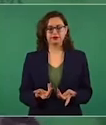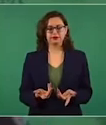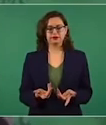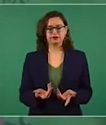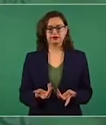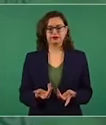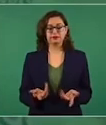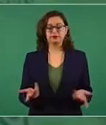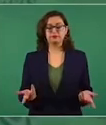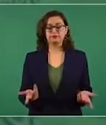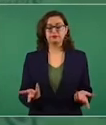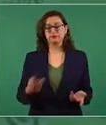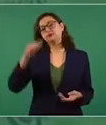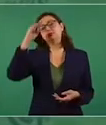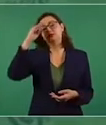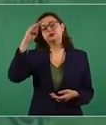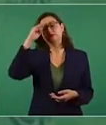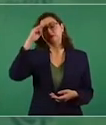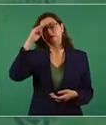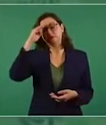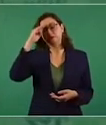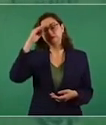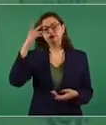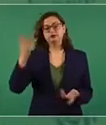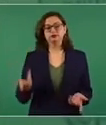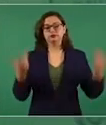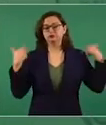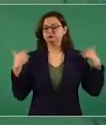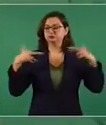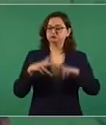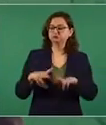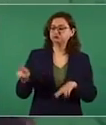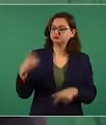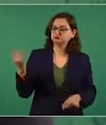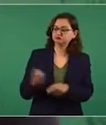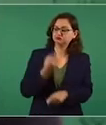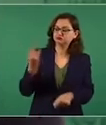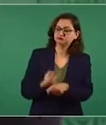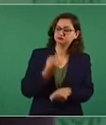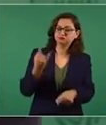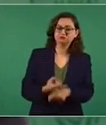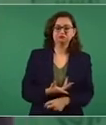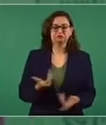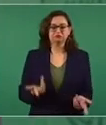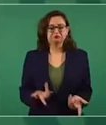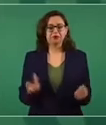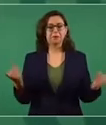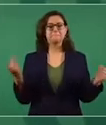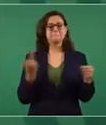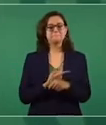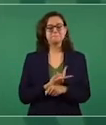Imagínese un maestro que no cumple con su responsabilidad, ¿cómo va a decir